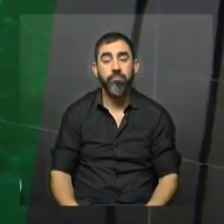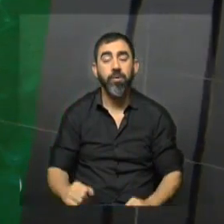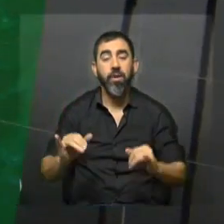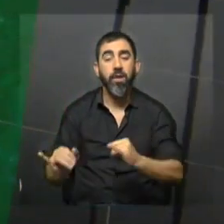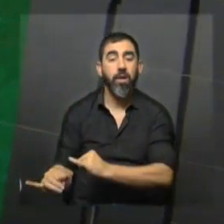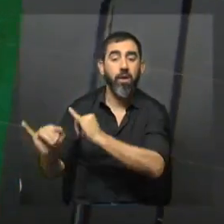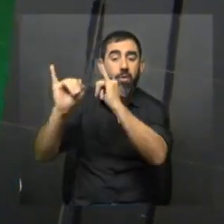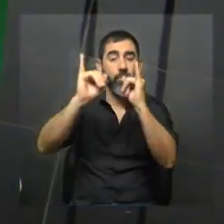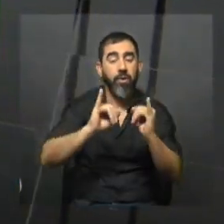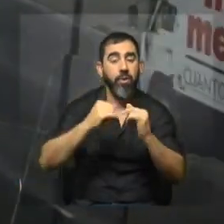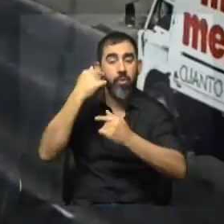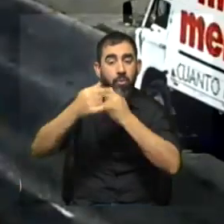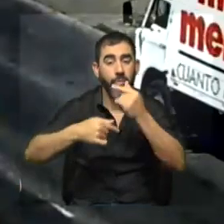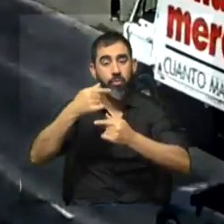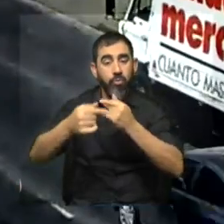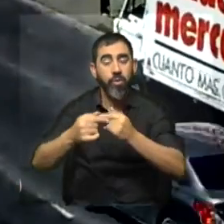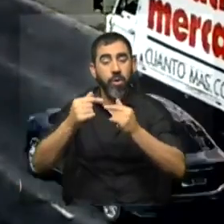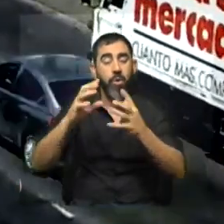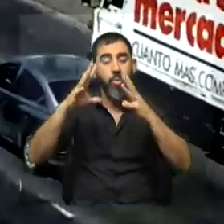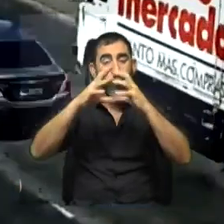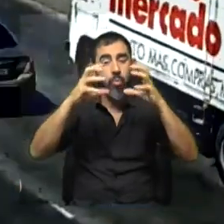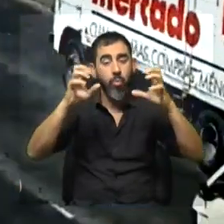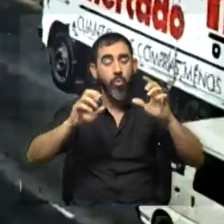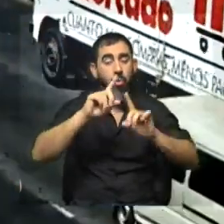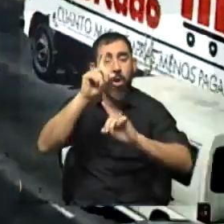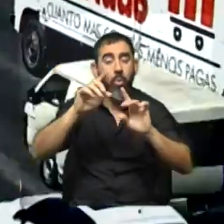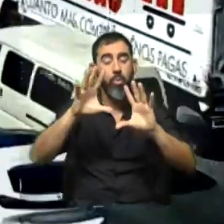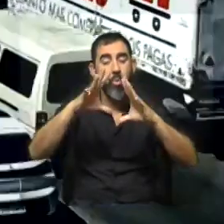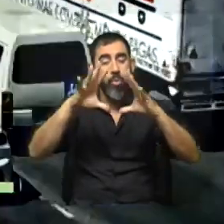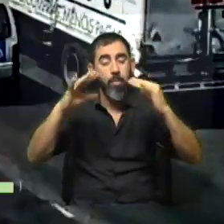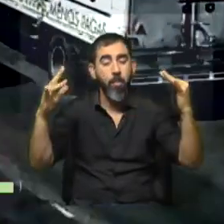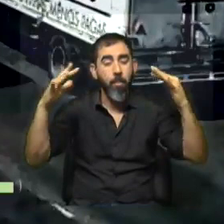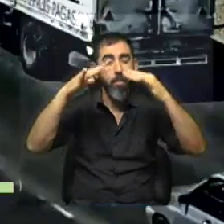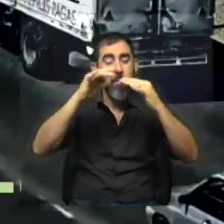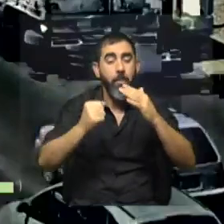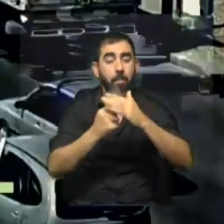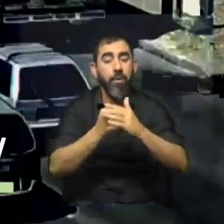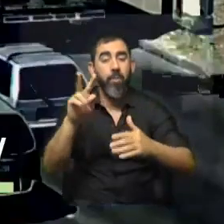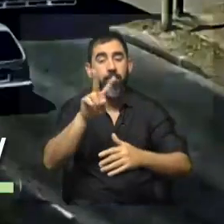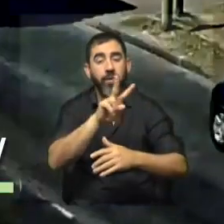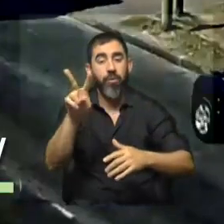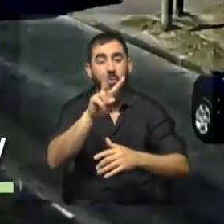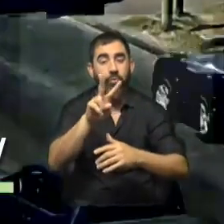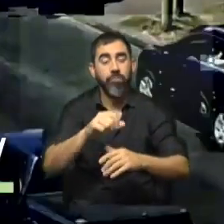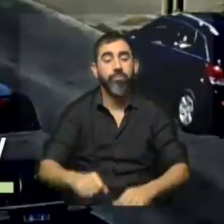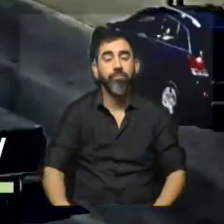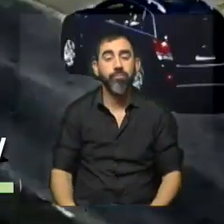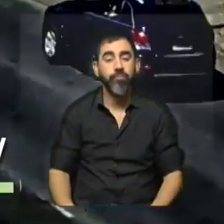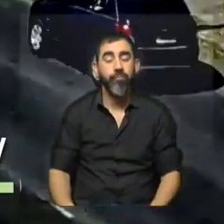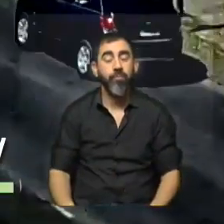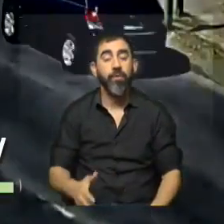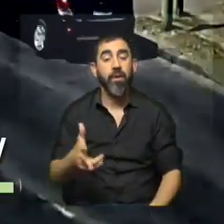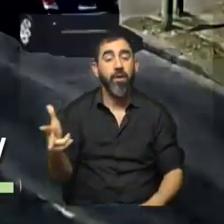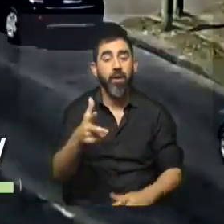resto de la jornada se va a presentar con un cielo nuboso, con periodos de algo nuboso y una máxima de 22 grados. Viendo como siempre hasta